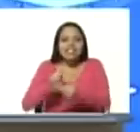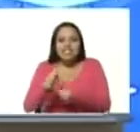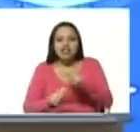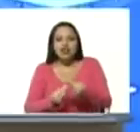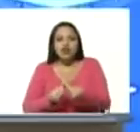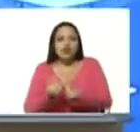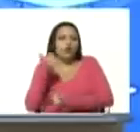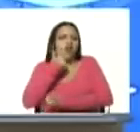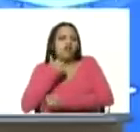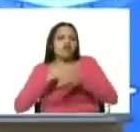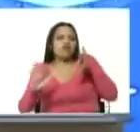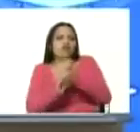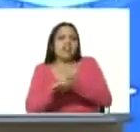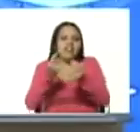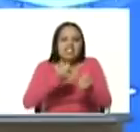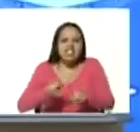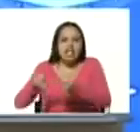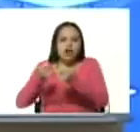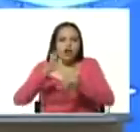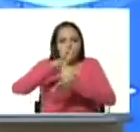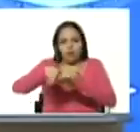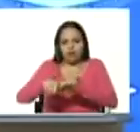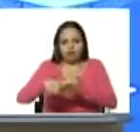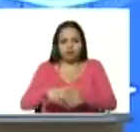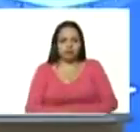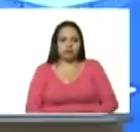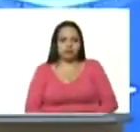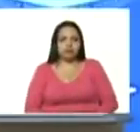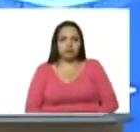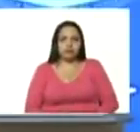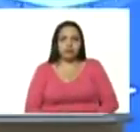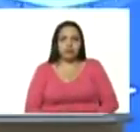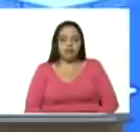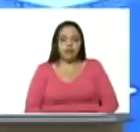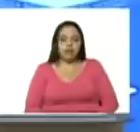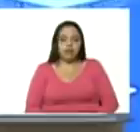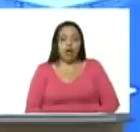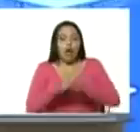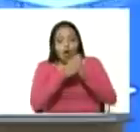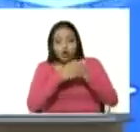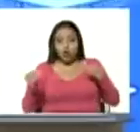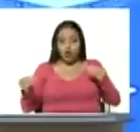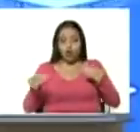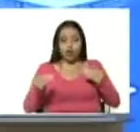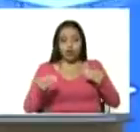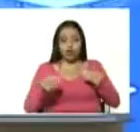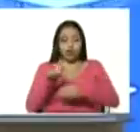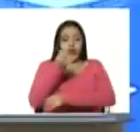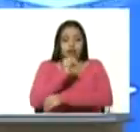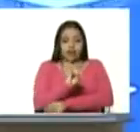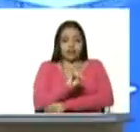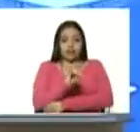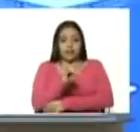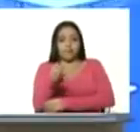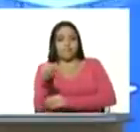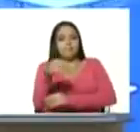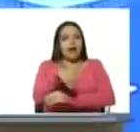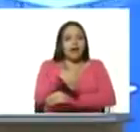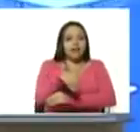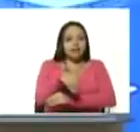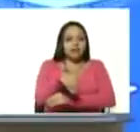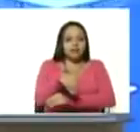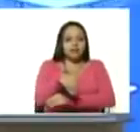legitimación de capitales. Por supuesto, esto forma parte de más